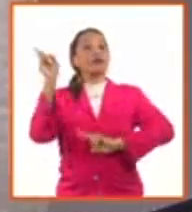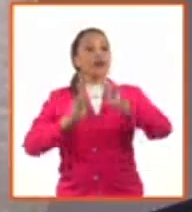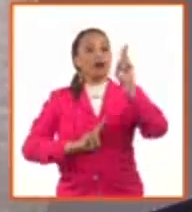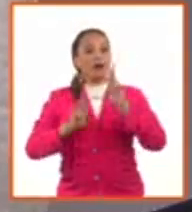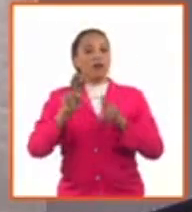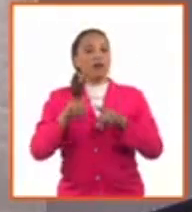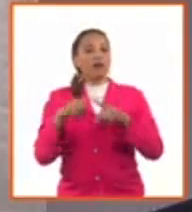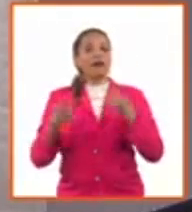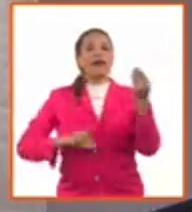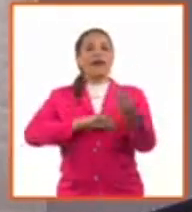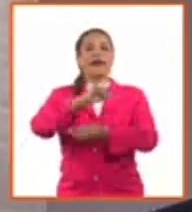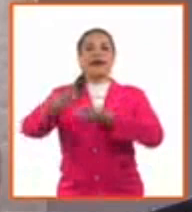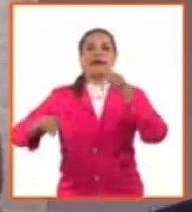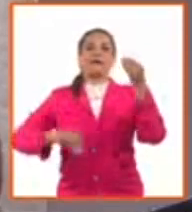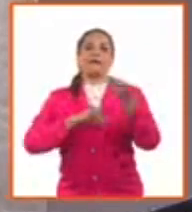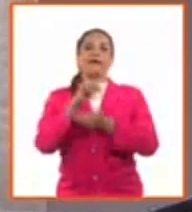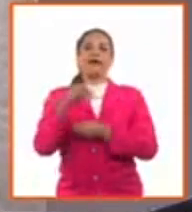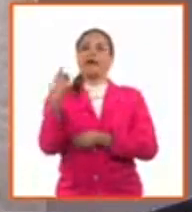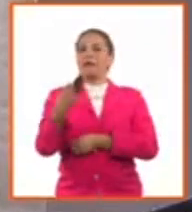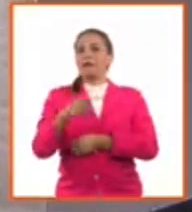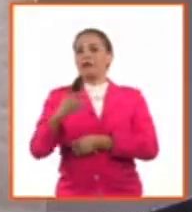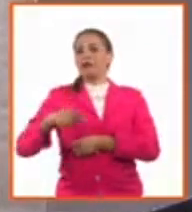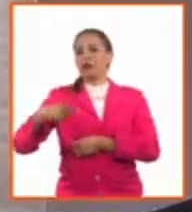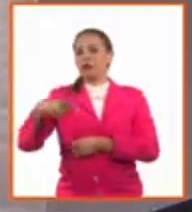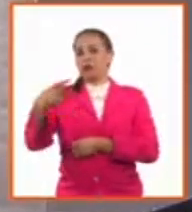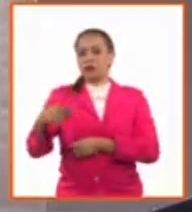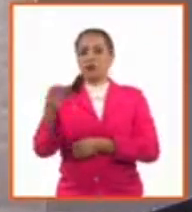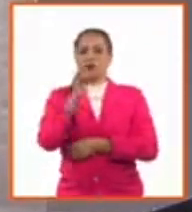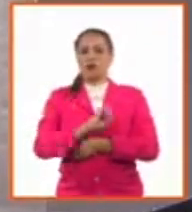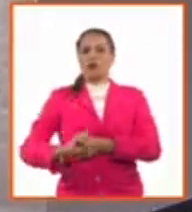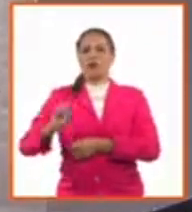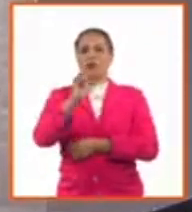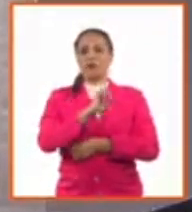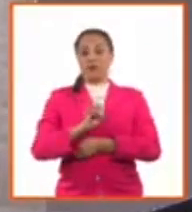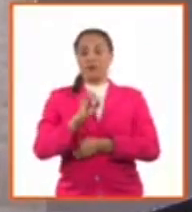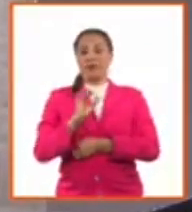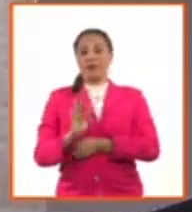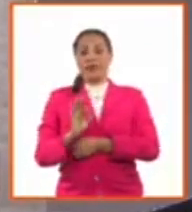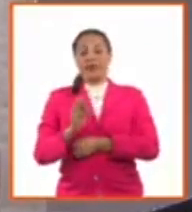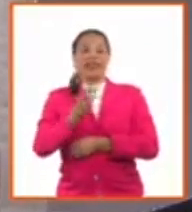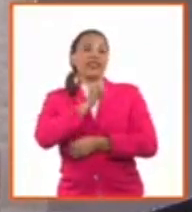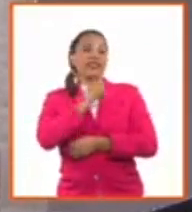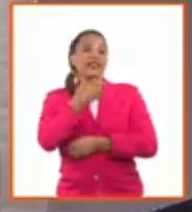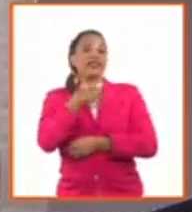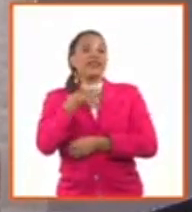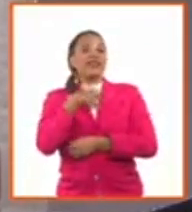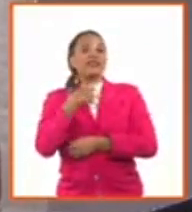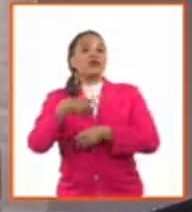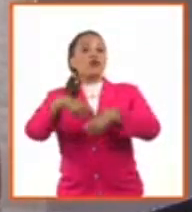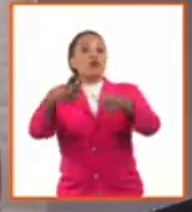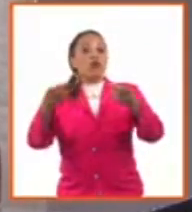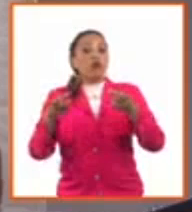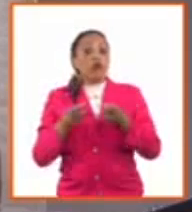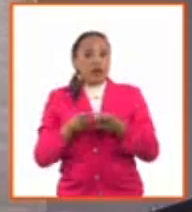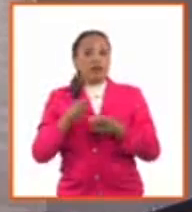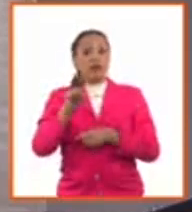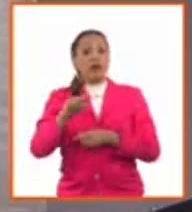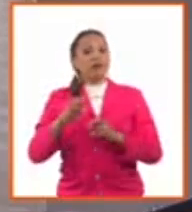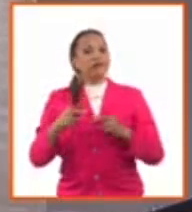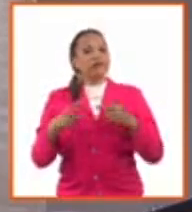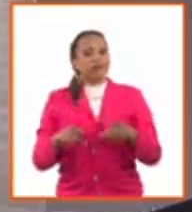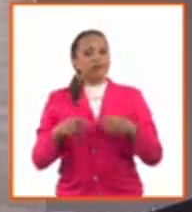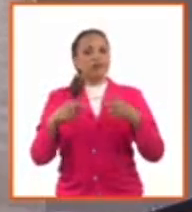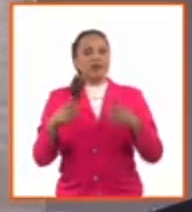acuerdos que transformen nuestras prácticas como organización, porque además tiene que ser un congreso, y